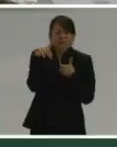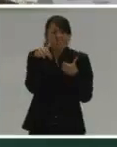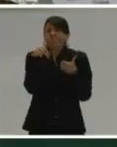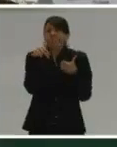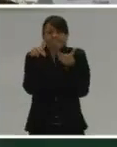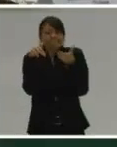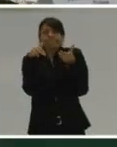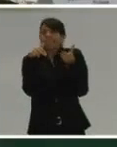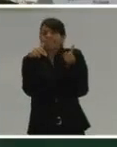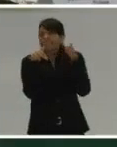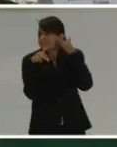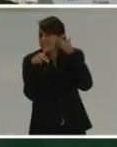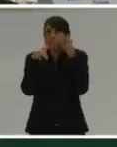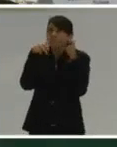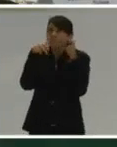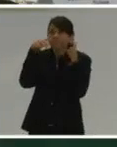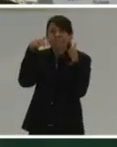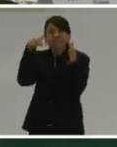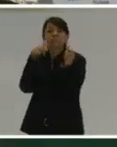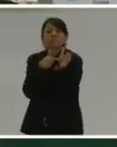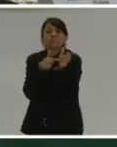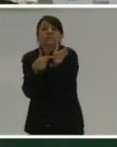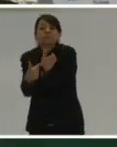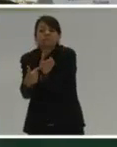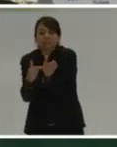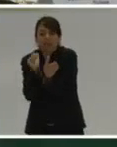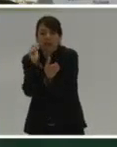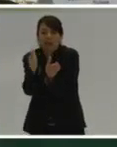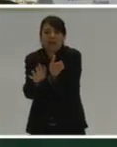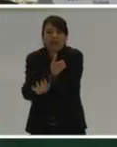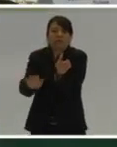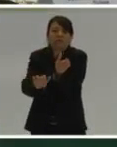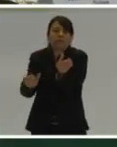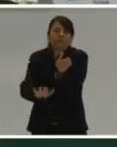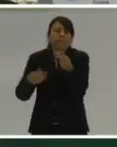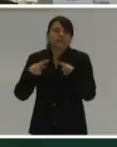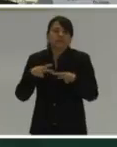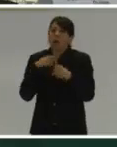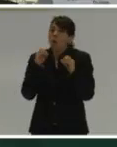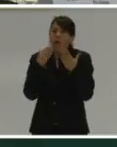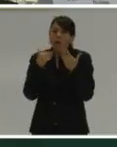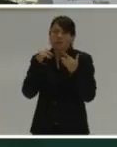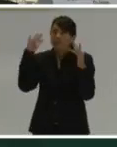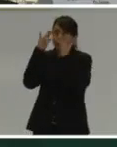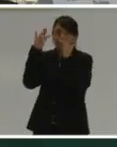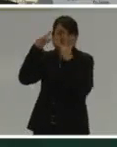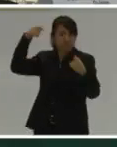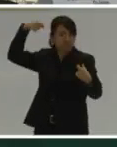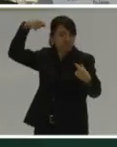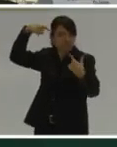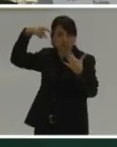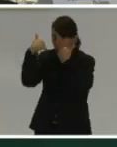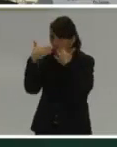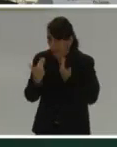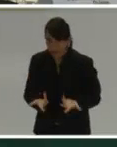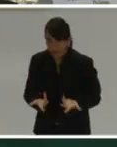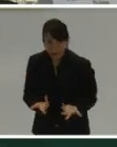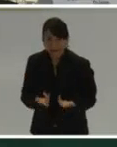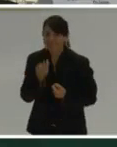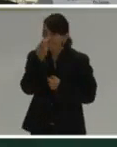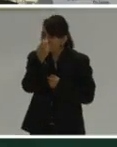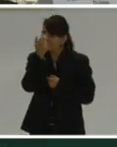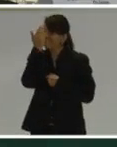Son, a veces nosotros pedimos, por ejemplo, para la cuestión de los notarios electorales,